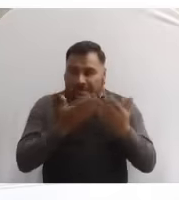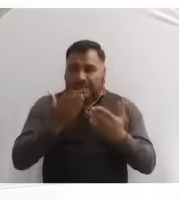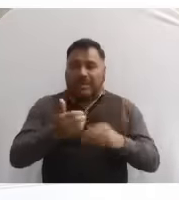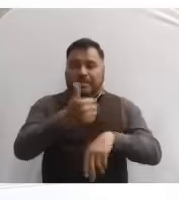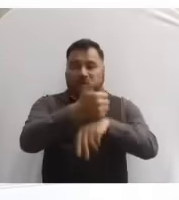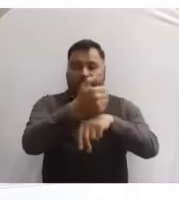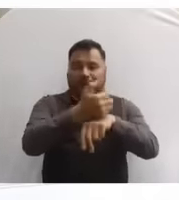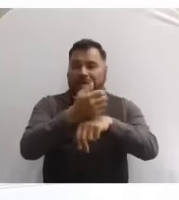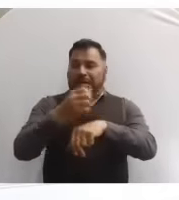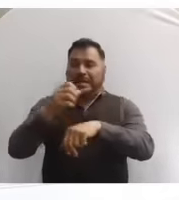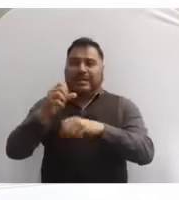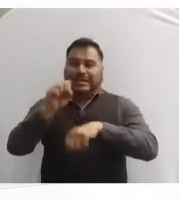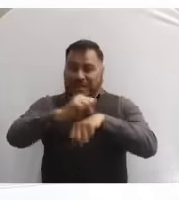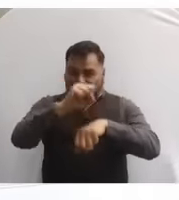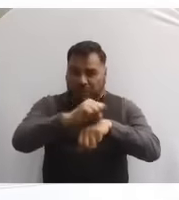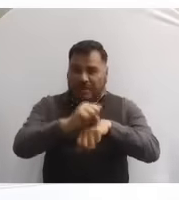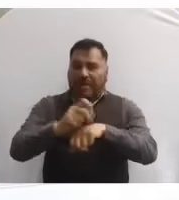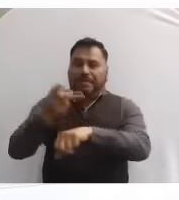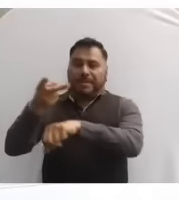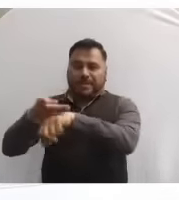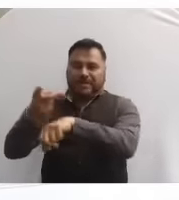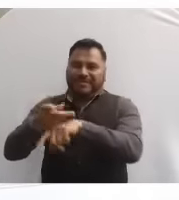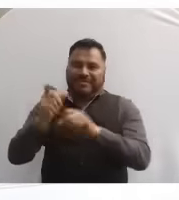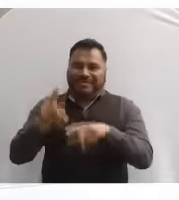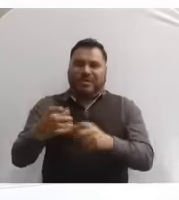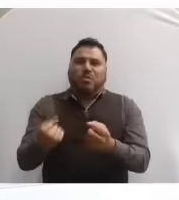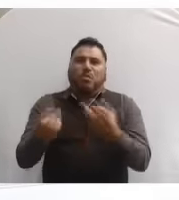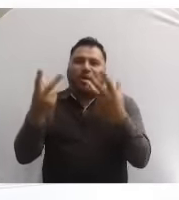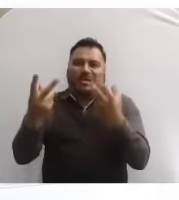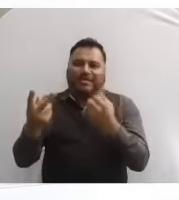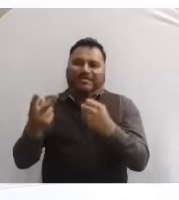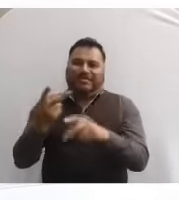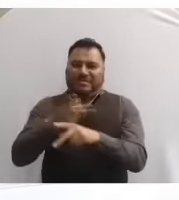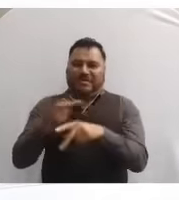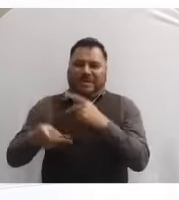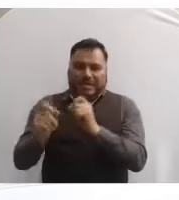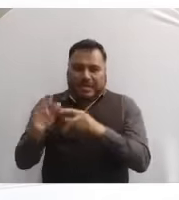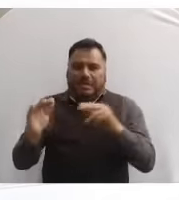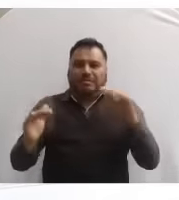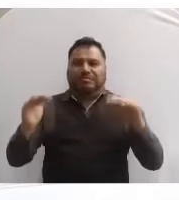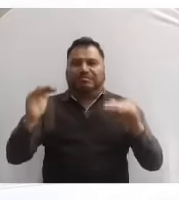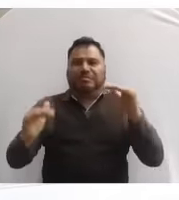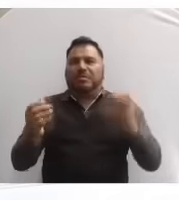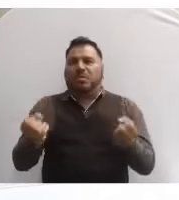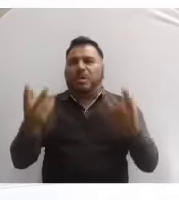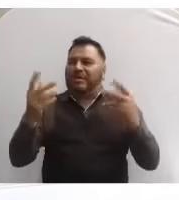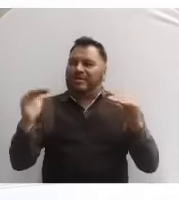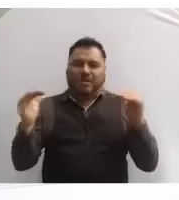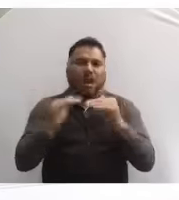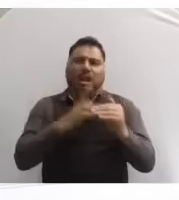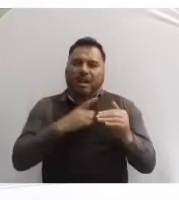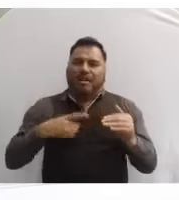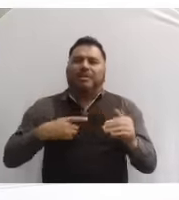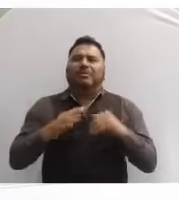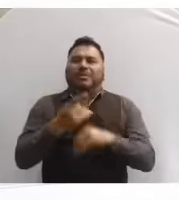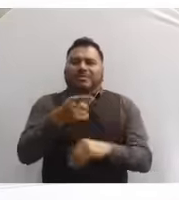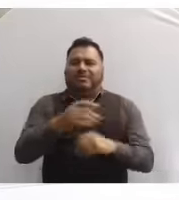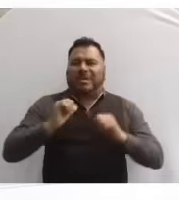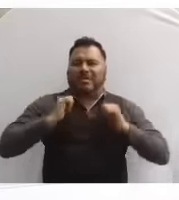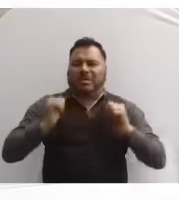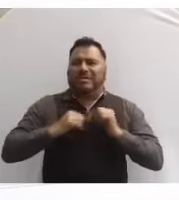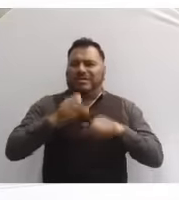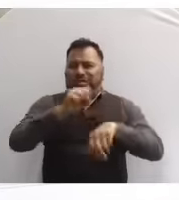como secundarias públicas hay. Porque sale un adolescente de